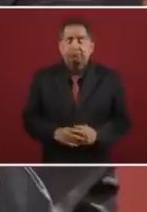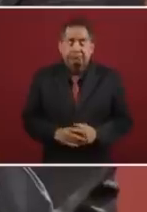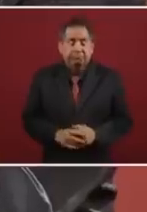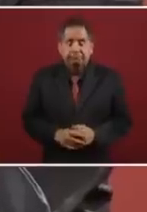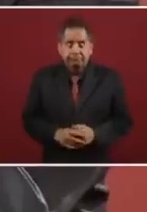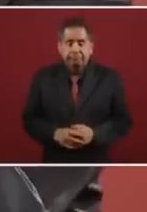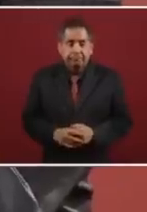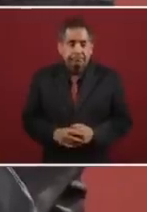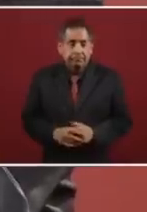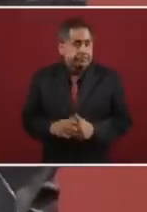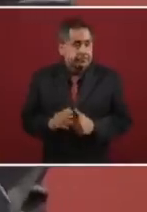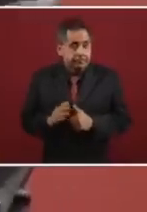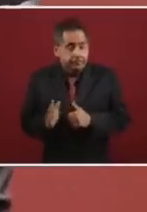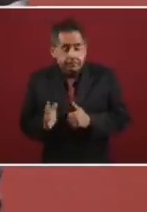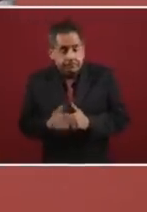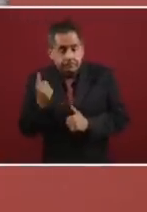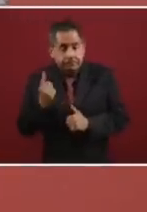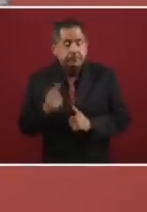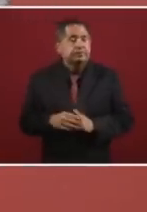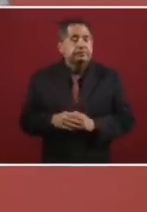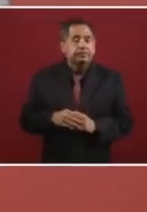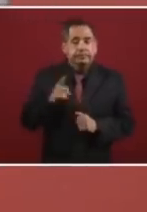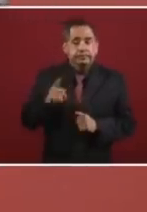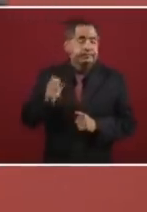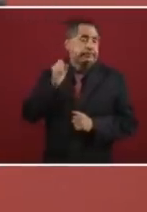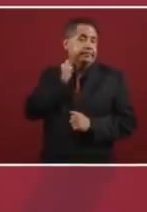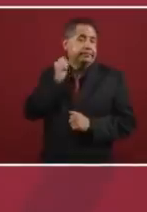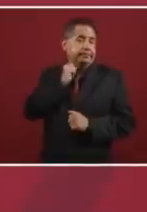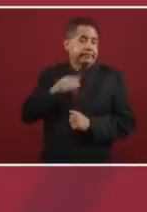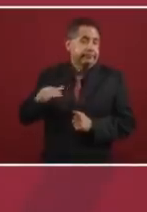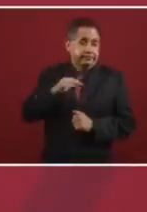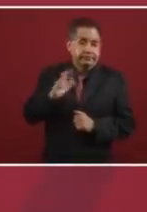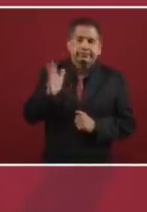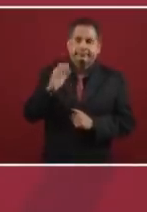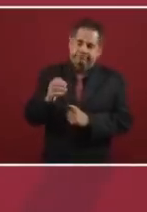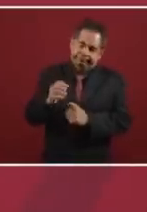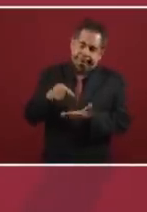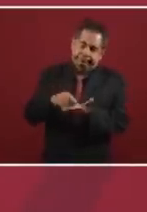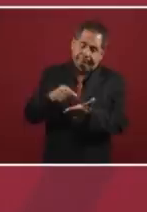por qué el senado aprobó